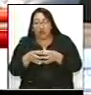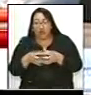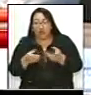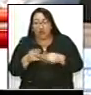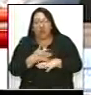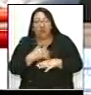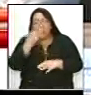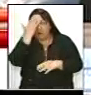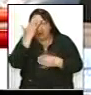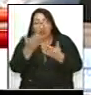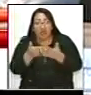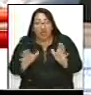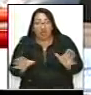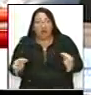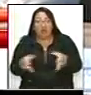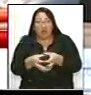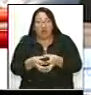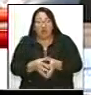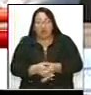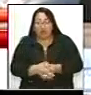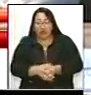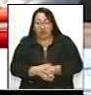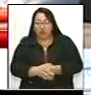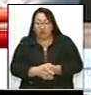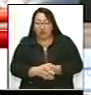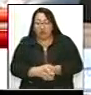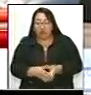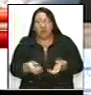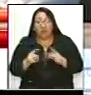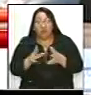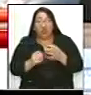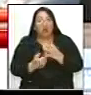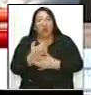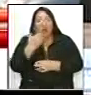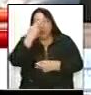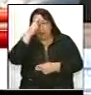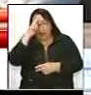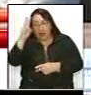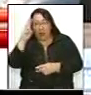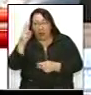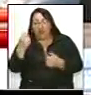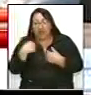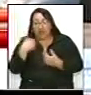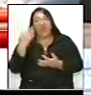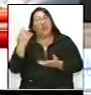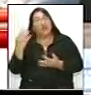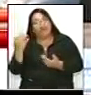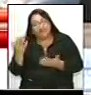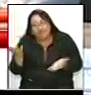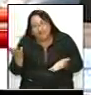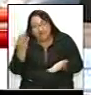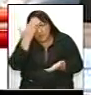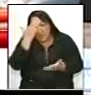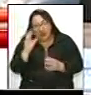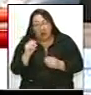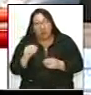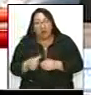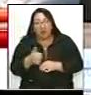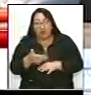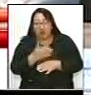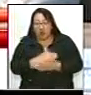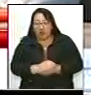eran Frente Amplio. Y cuando deciden ser Nuevo Perú, tenían que esperarse, pues, para saber, porque en